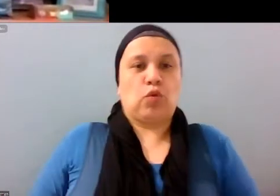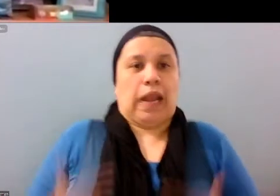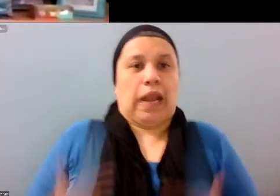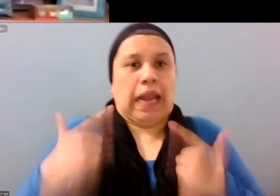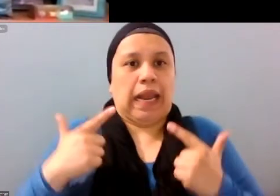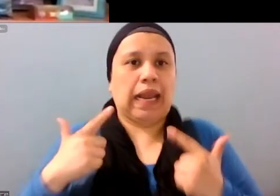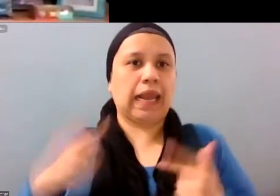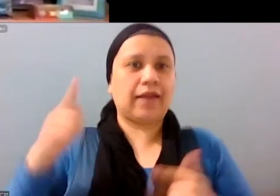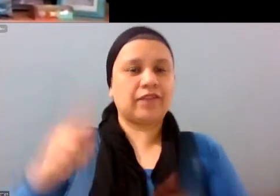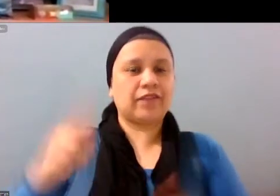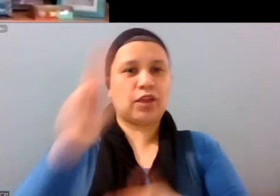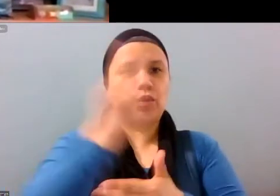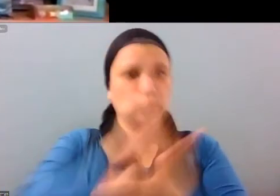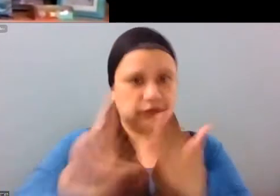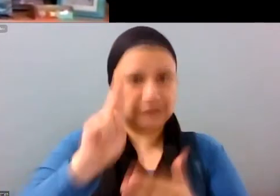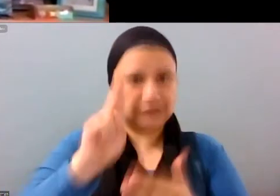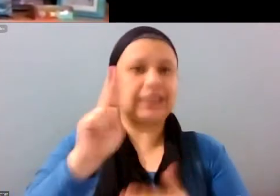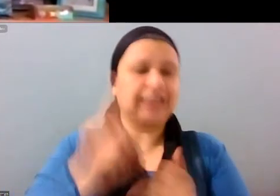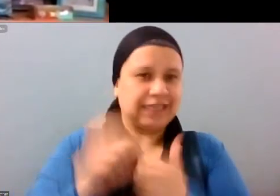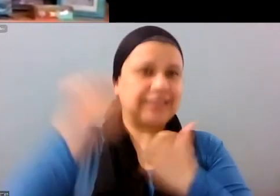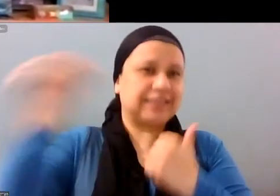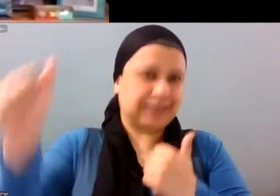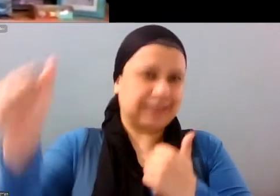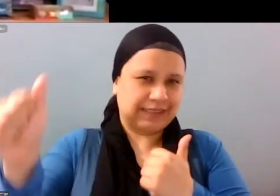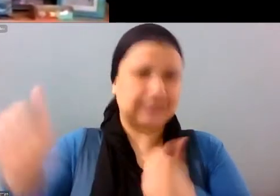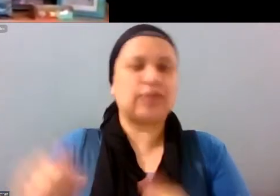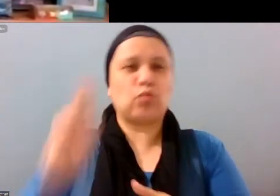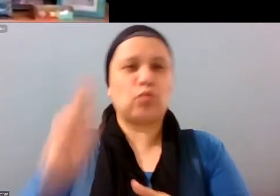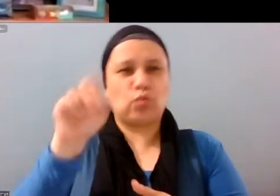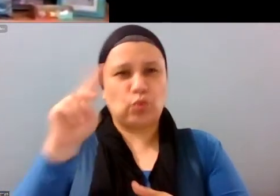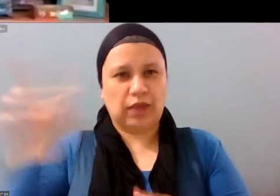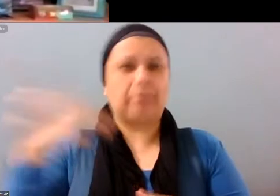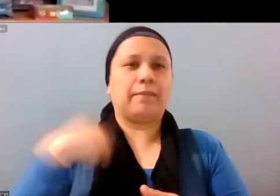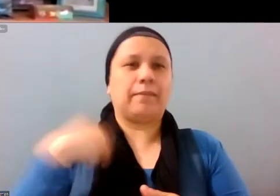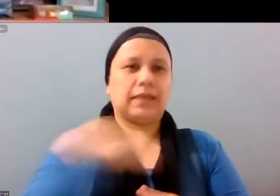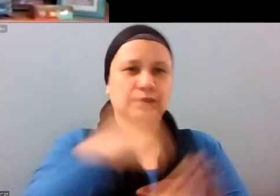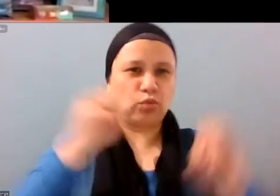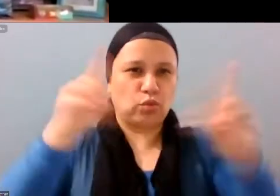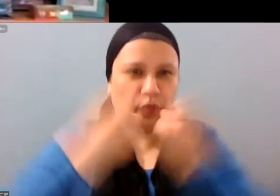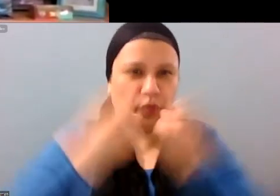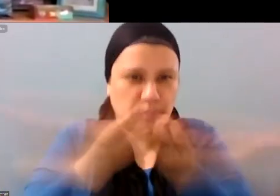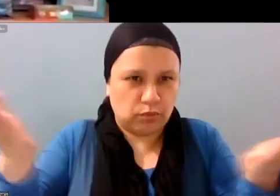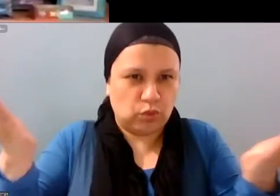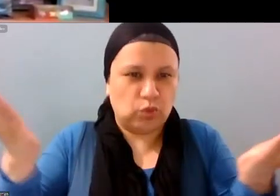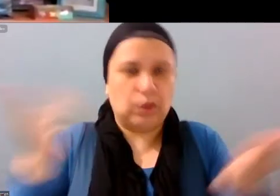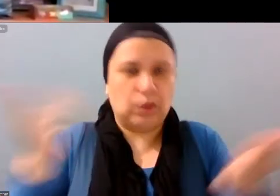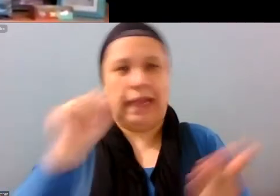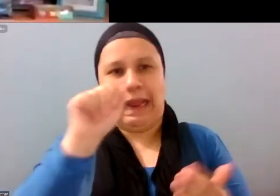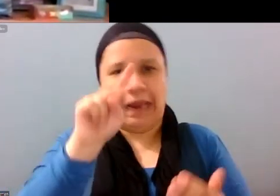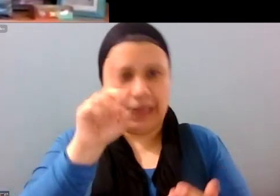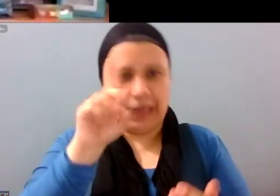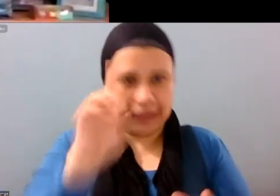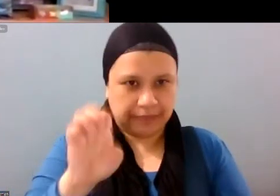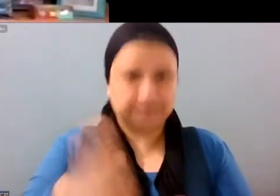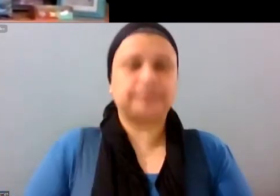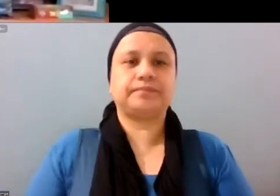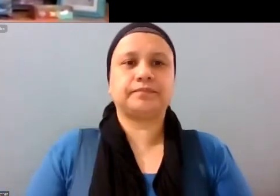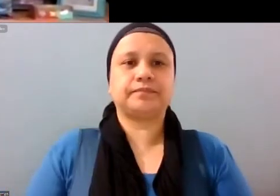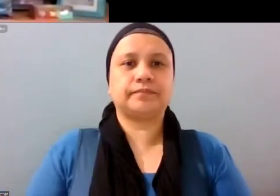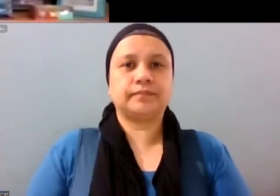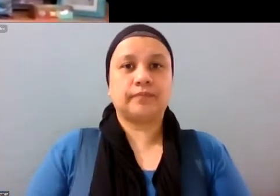Distancia del Ministerio de Educación Pública del ANDE y a los señores y